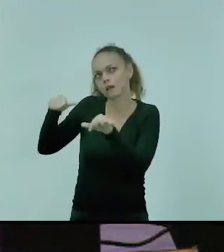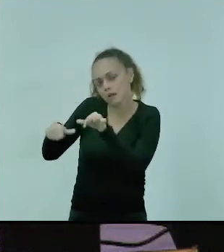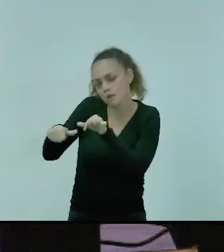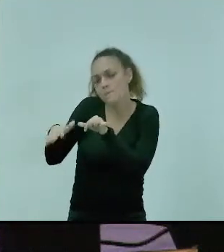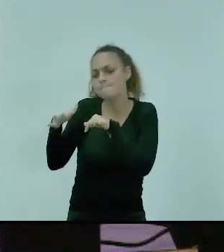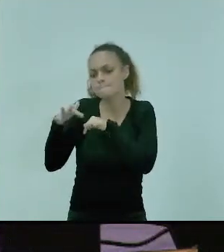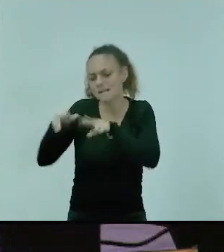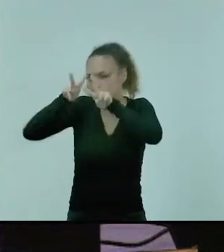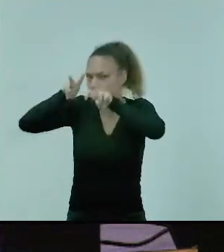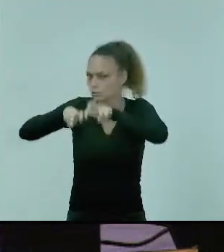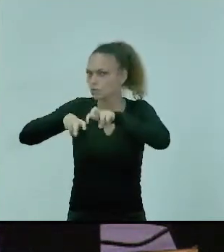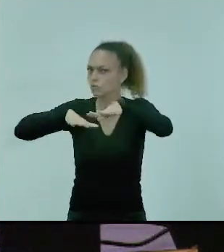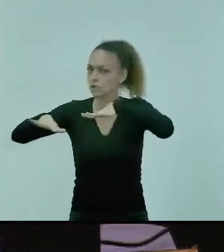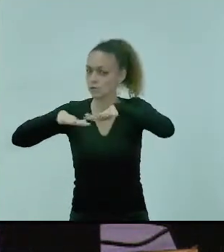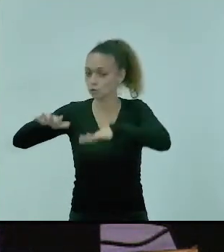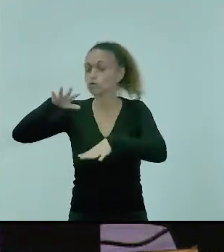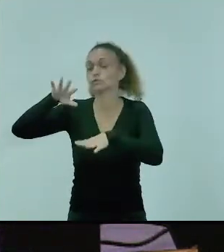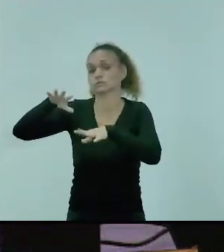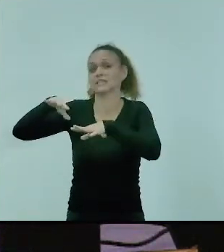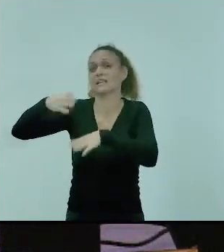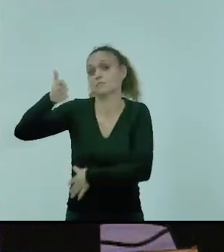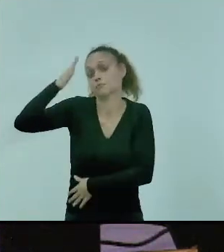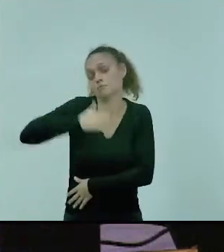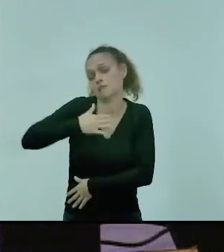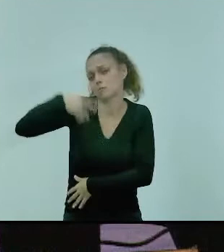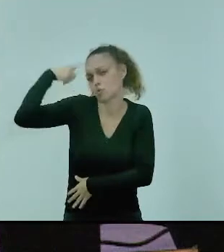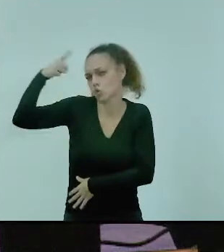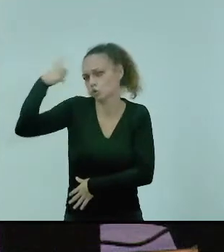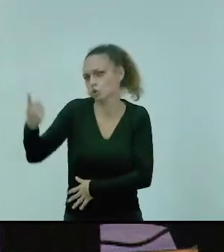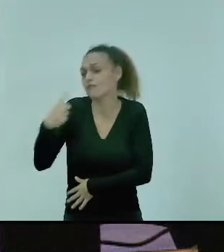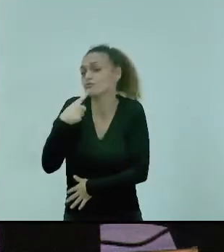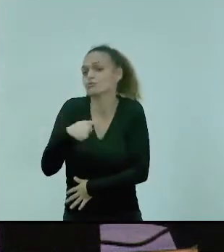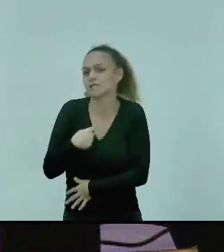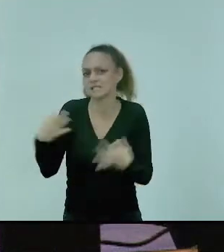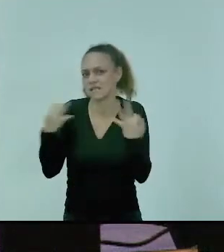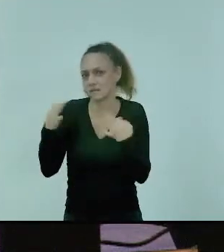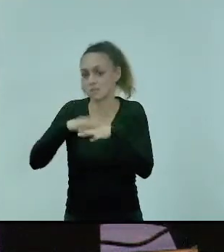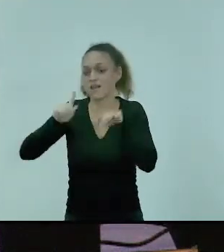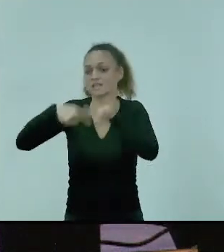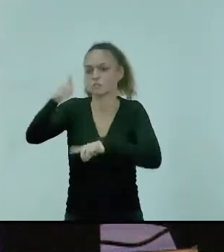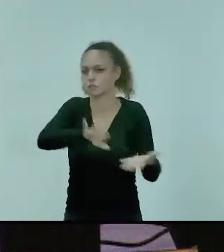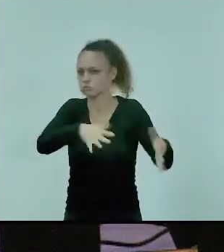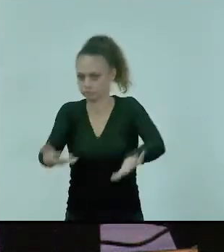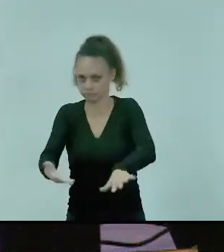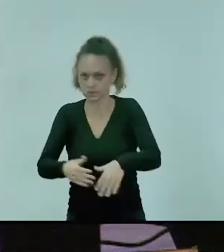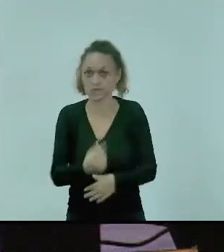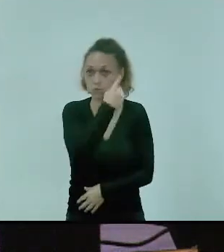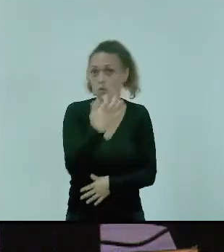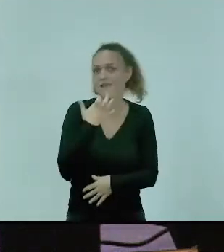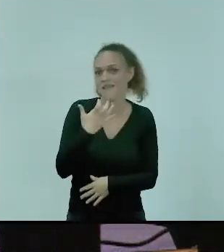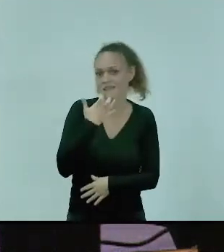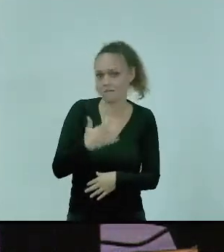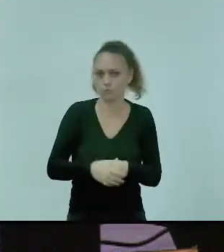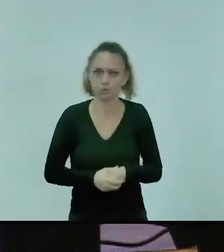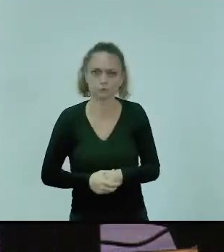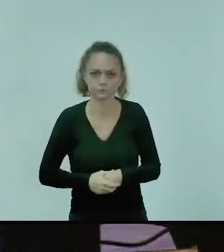los terremotos en el patrimonio cultural a la hora de las actuaciones que hemos hecho a posteriori. Aquí tenéis un ejemplo